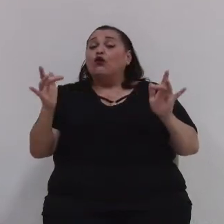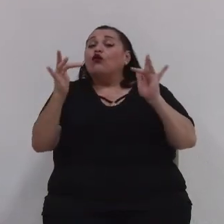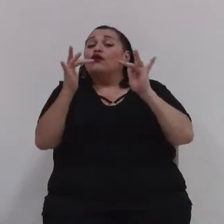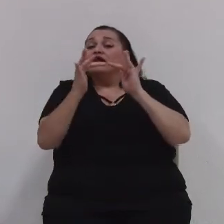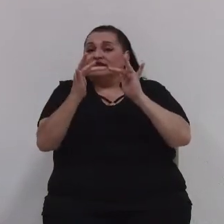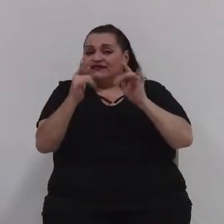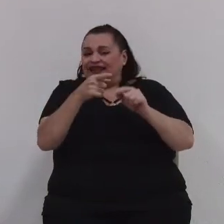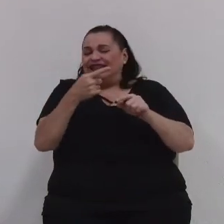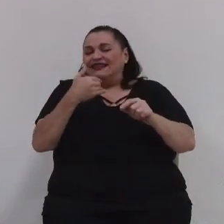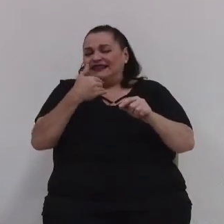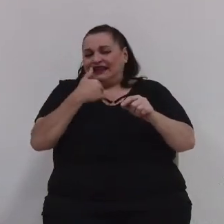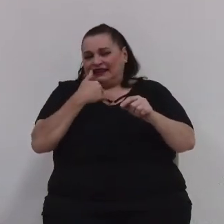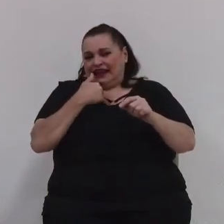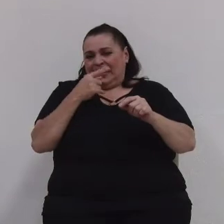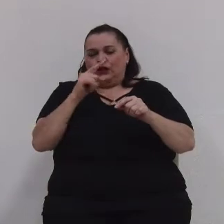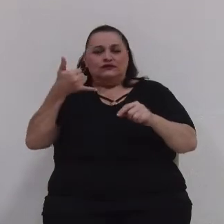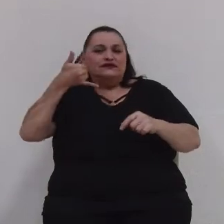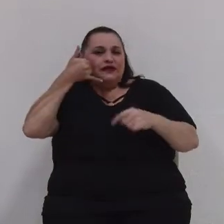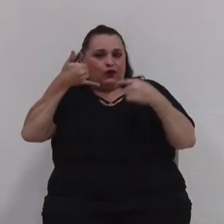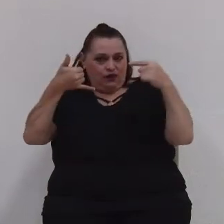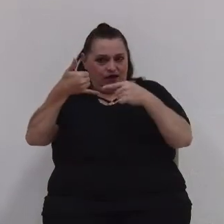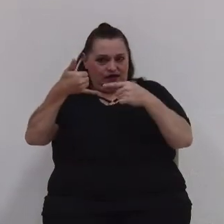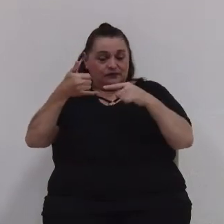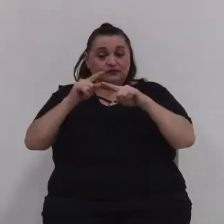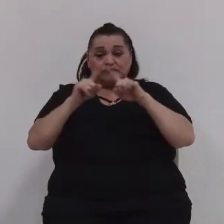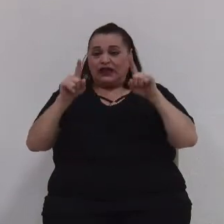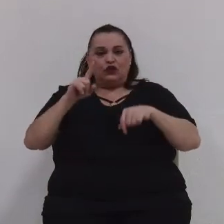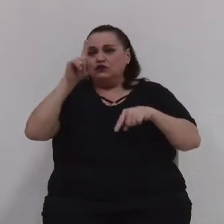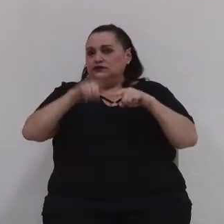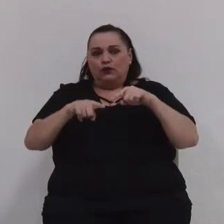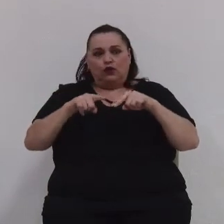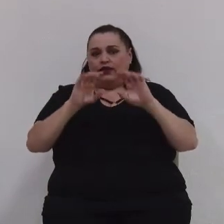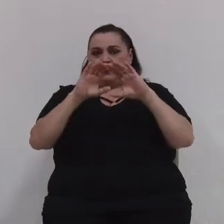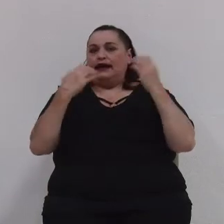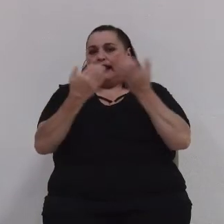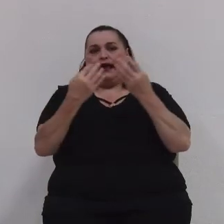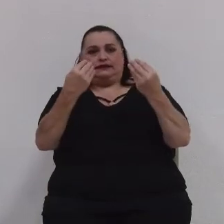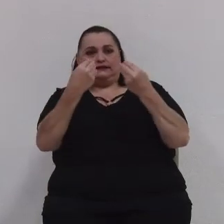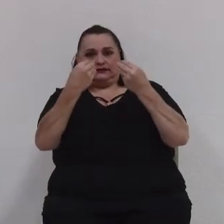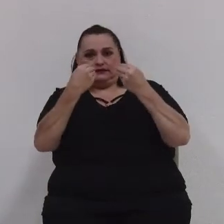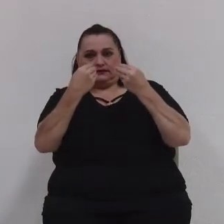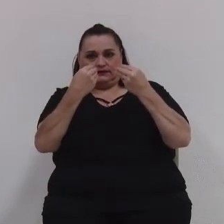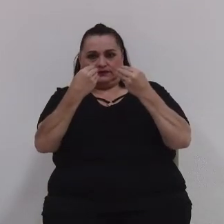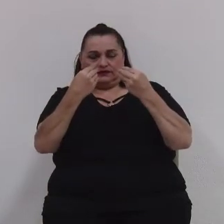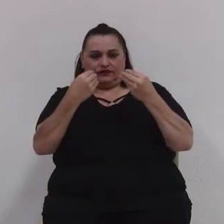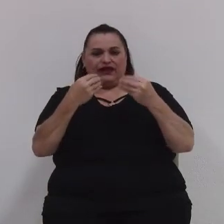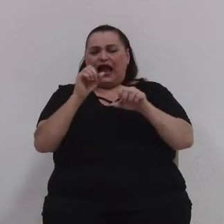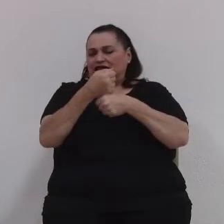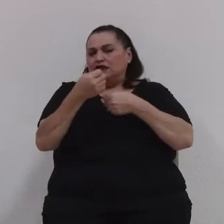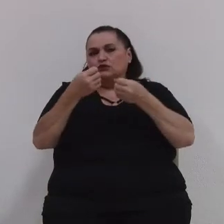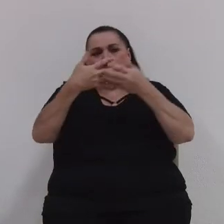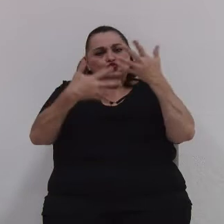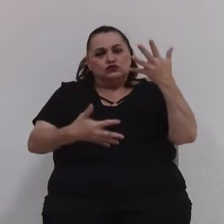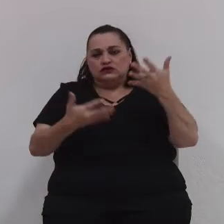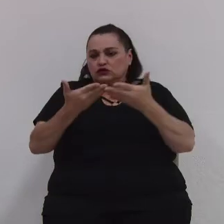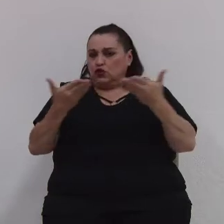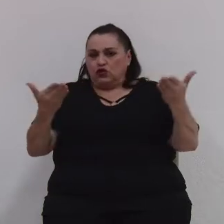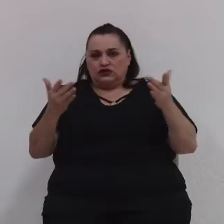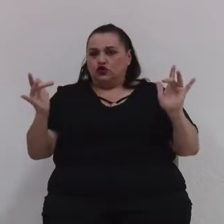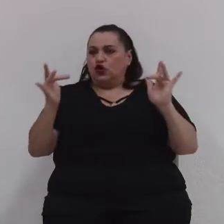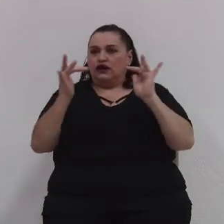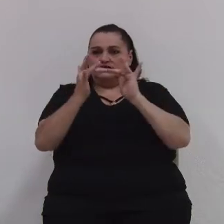tener un celular, pero uno no puede recibir clases, no puede hacer un montón de cosas,